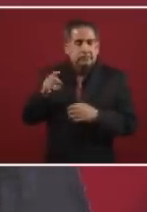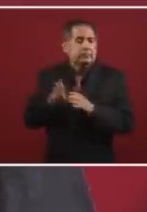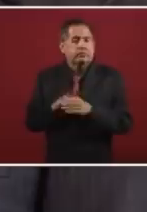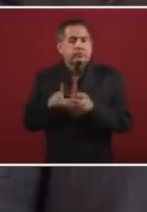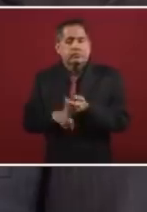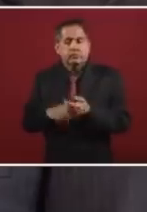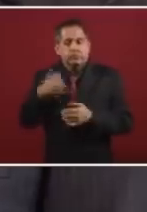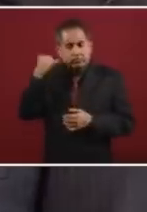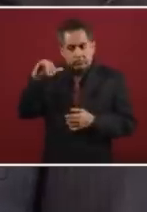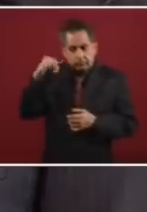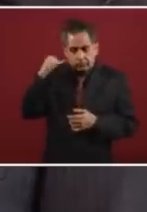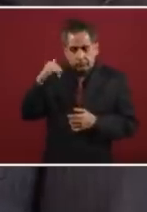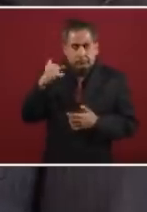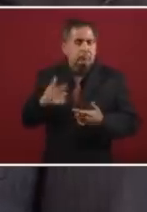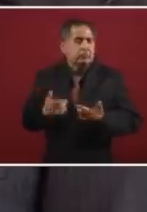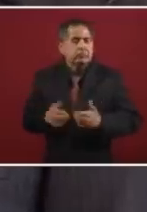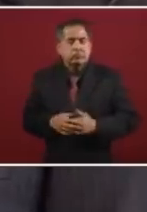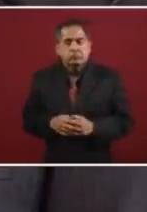yucatán